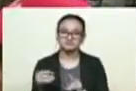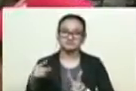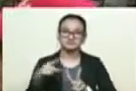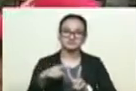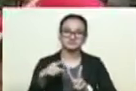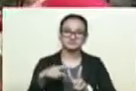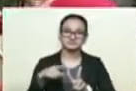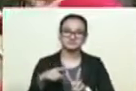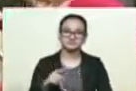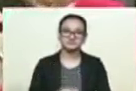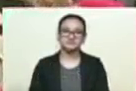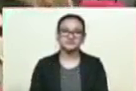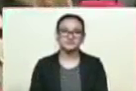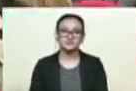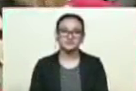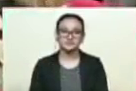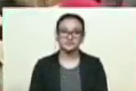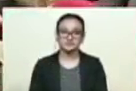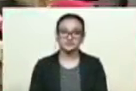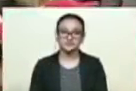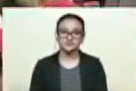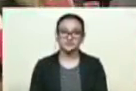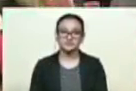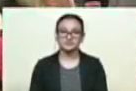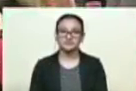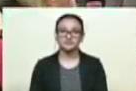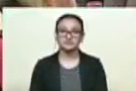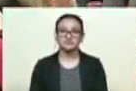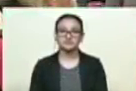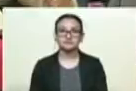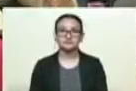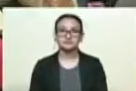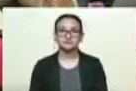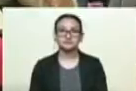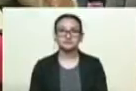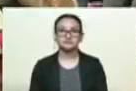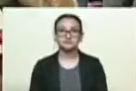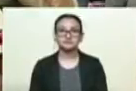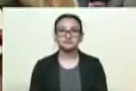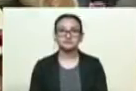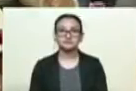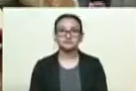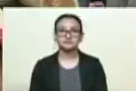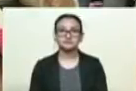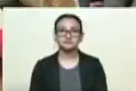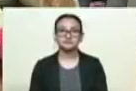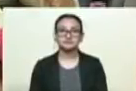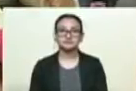devolvemos el contacto. Adelante.